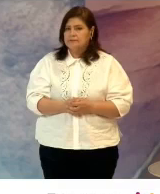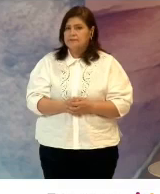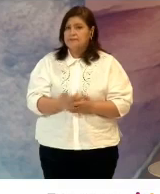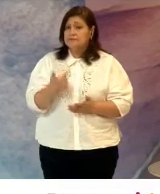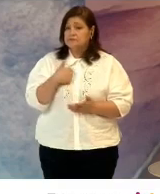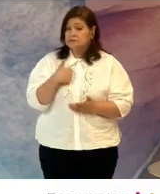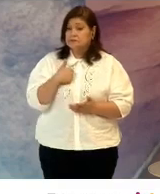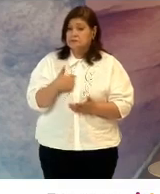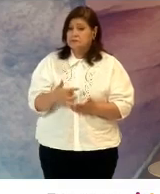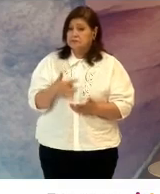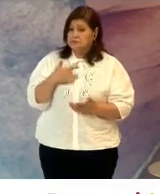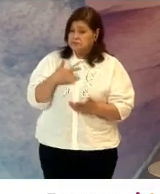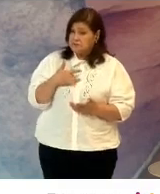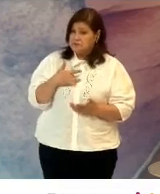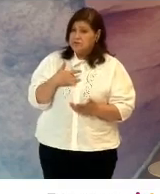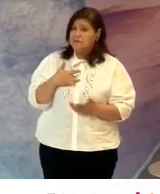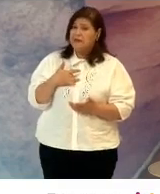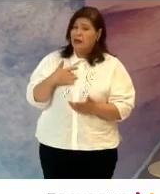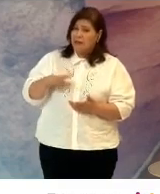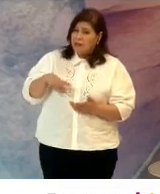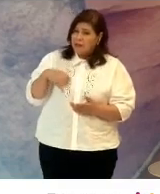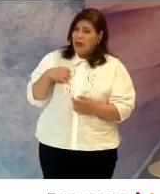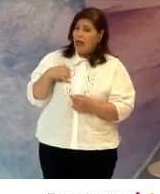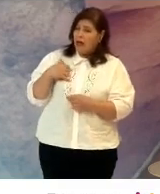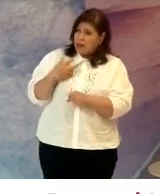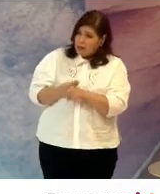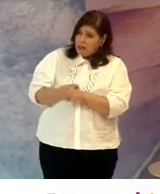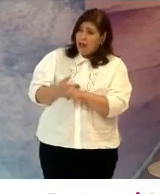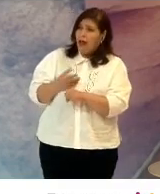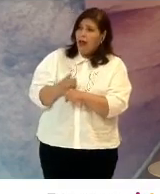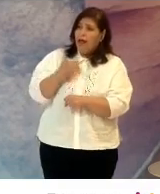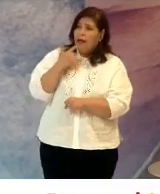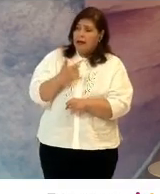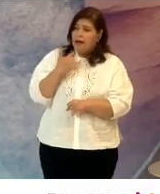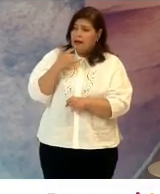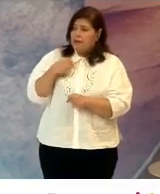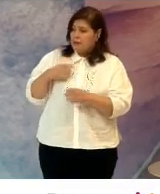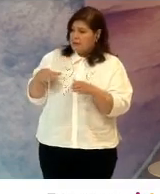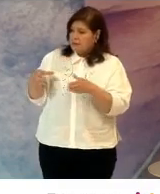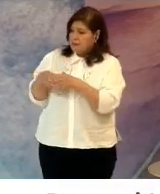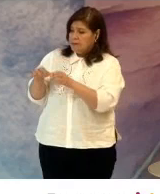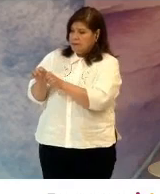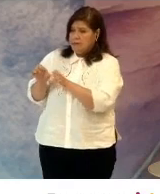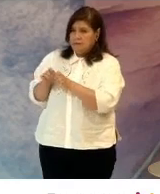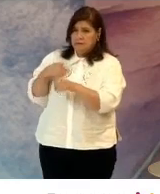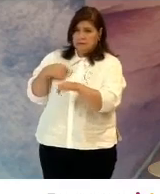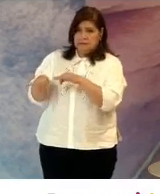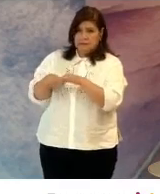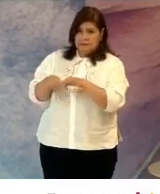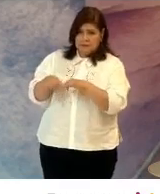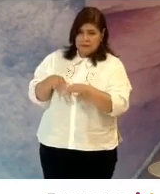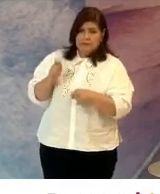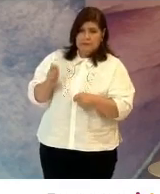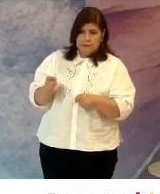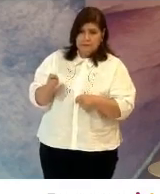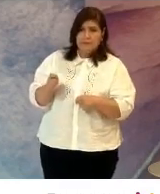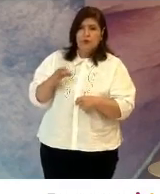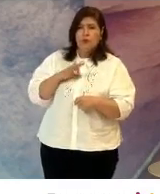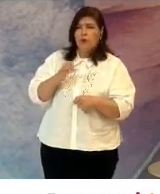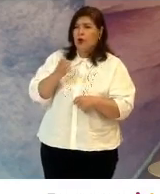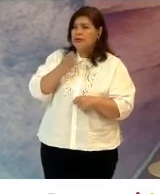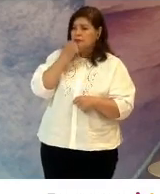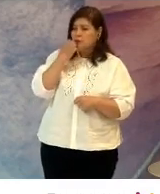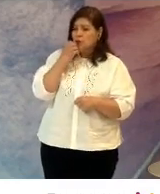lo que yo he intentado hacer con mis colegas en lo que conocemos como Escuela